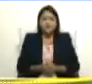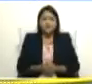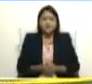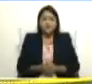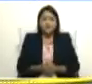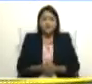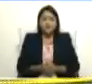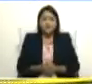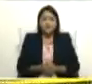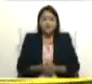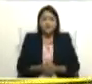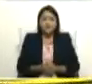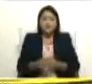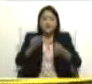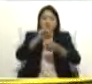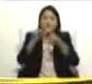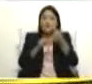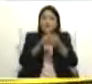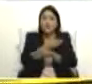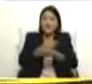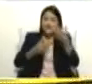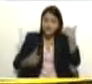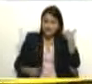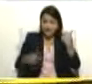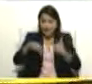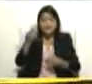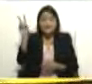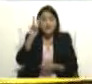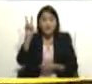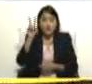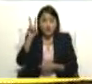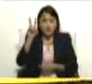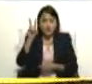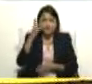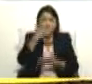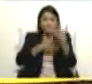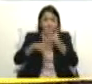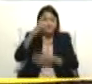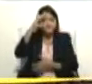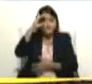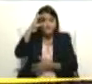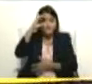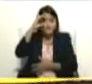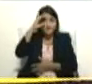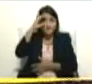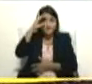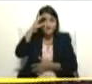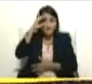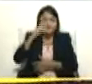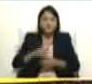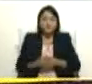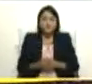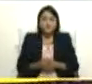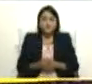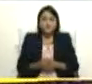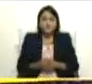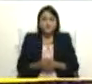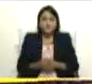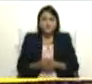Ciudadana vicepresidenta ejecutiva de la República Bolivariana de Venezuela, doctora Delcy